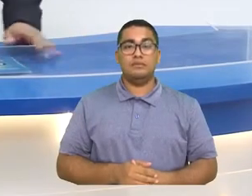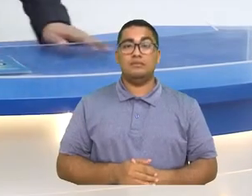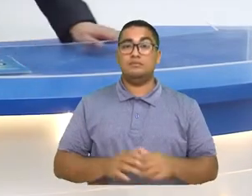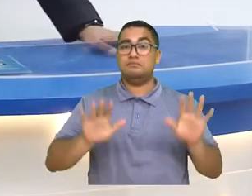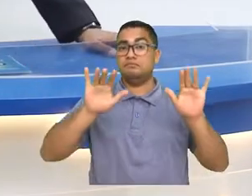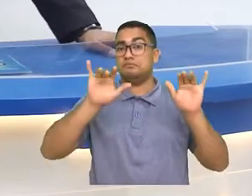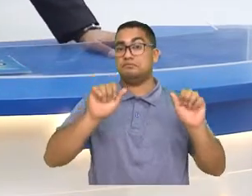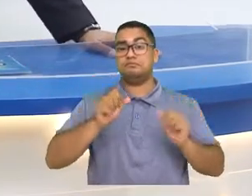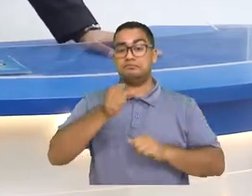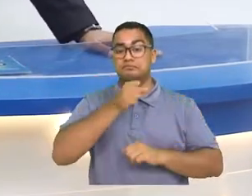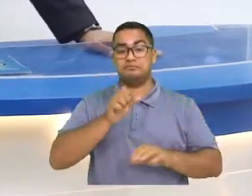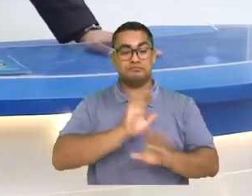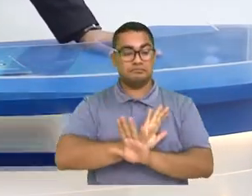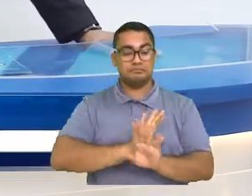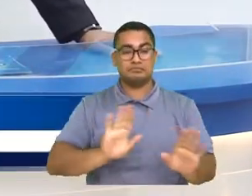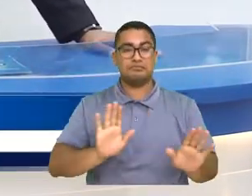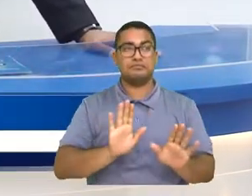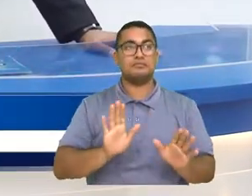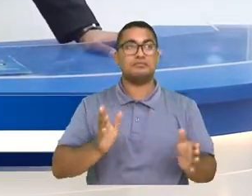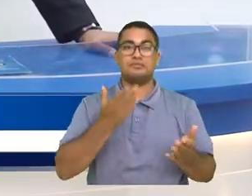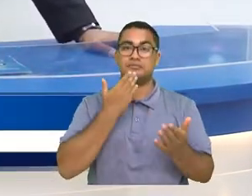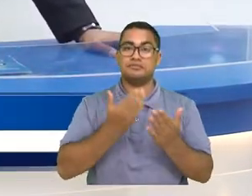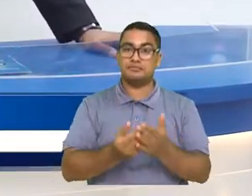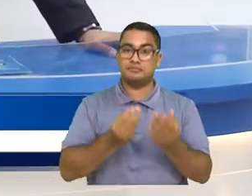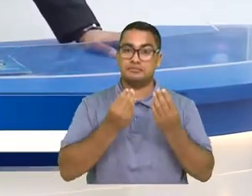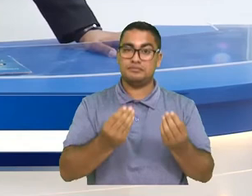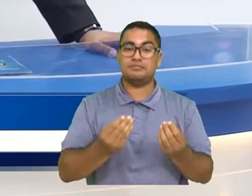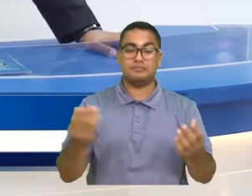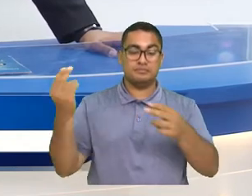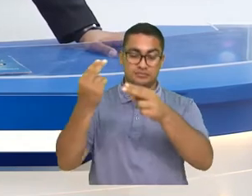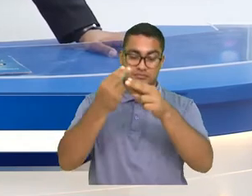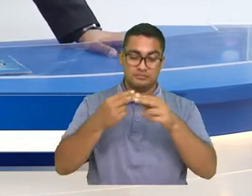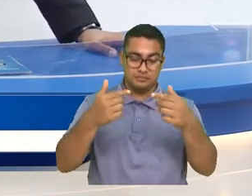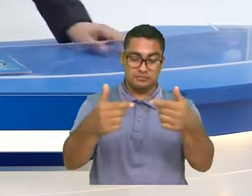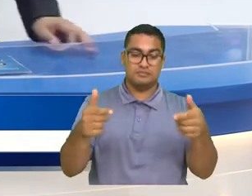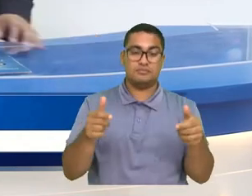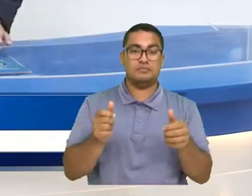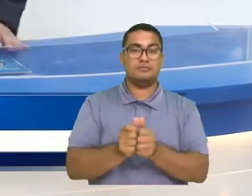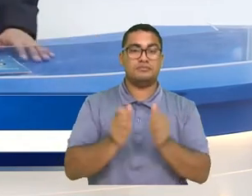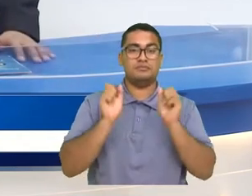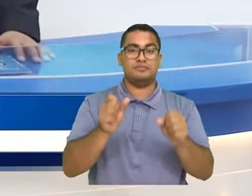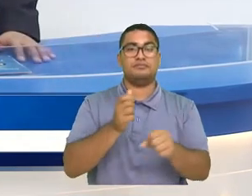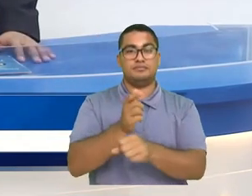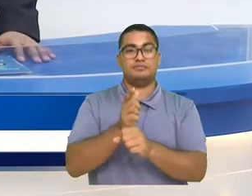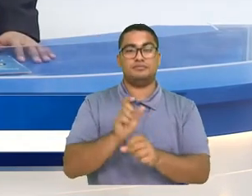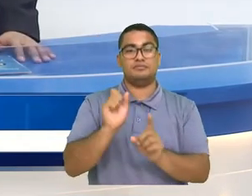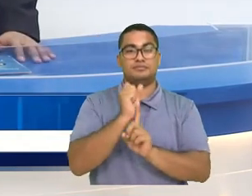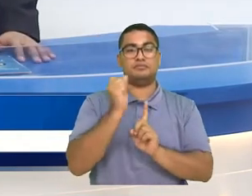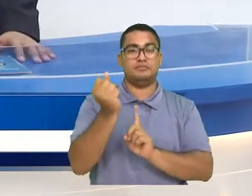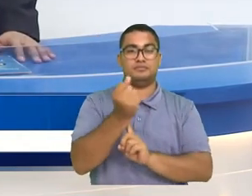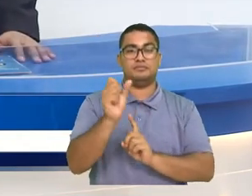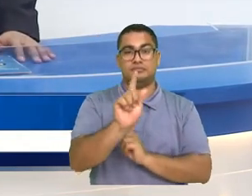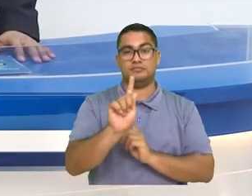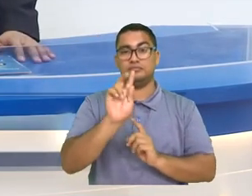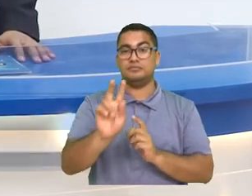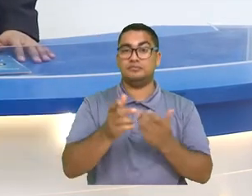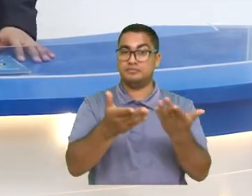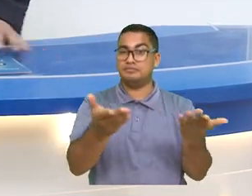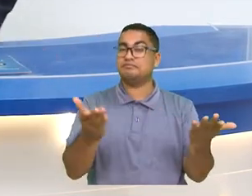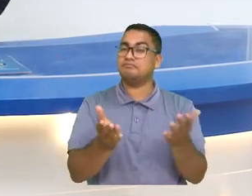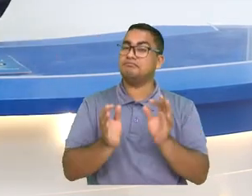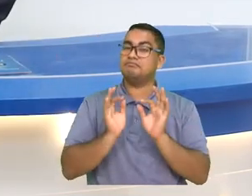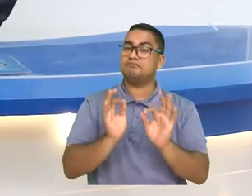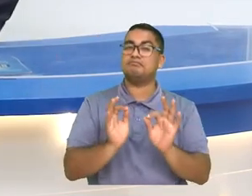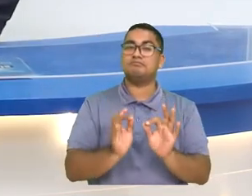Hemos concluido nuestro proceso informativo. Le agradecemos, a nombre de todo el equipo que hace posible la transmisión de Noticias Asamblea TV, su compañía.